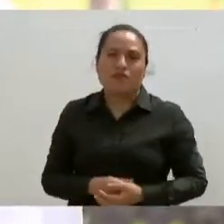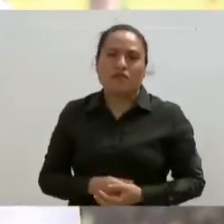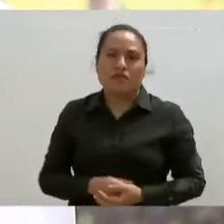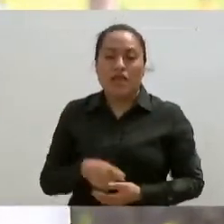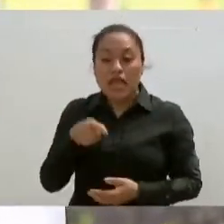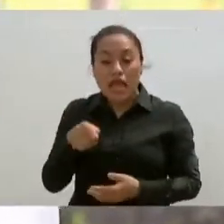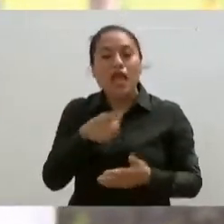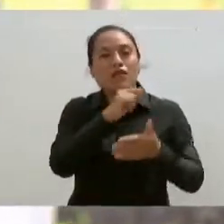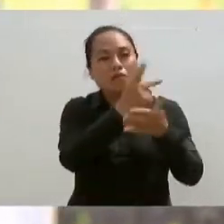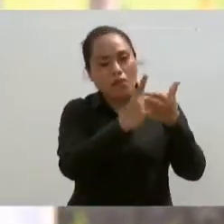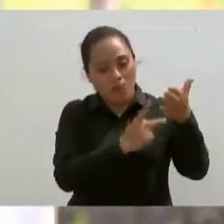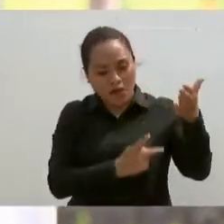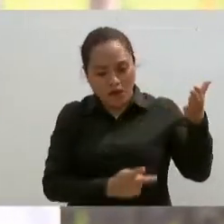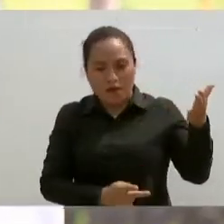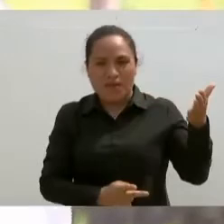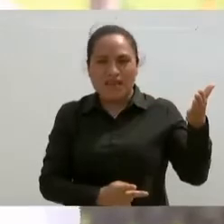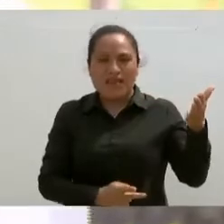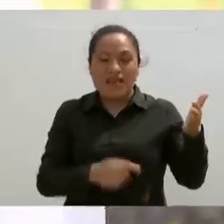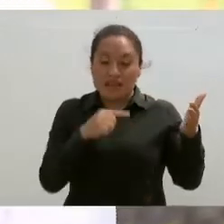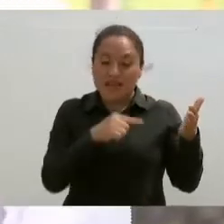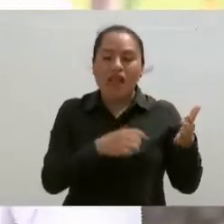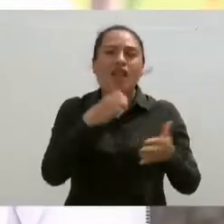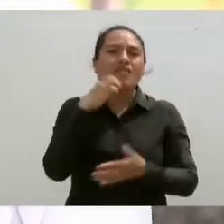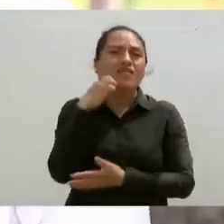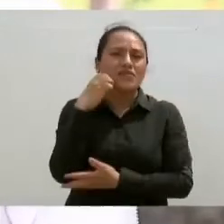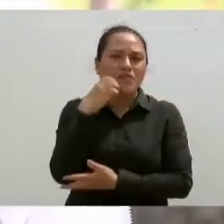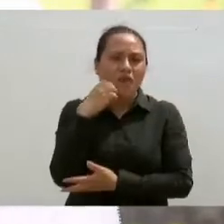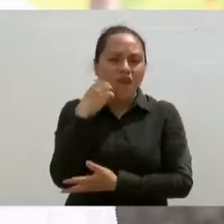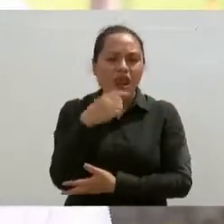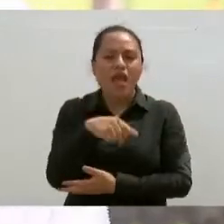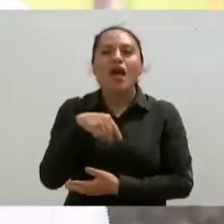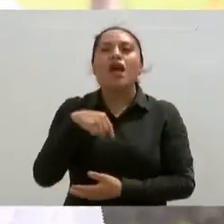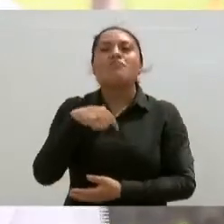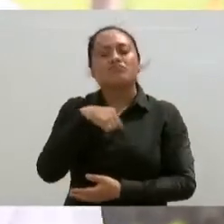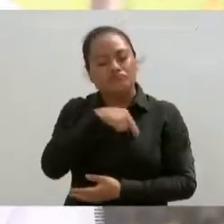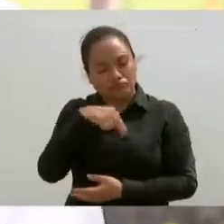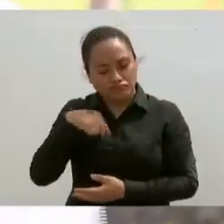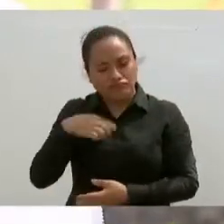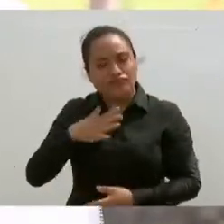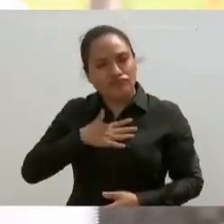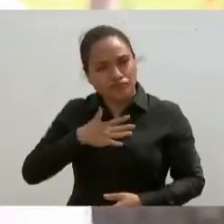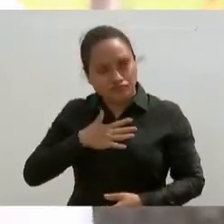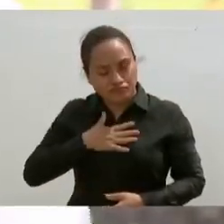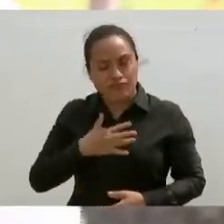Este es el programa de la escuela Es Nuestra.